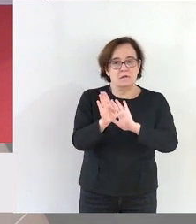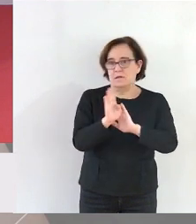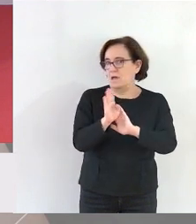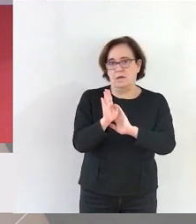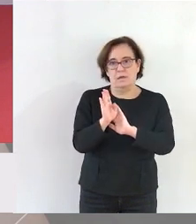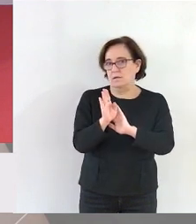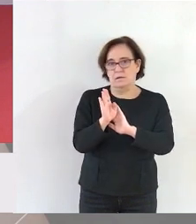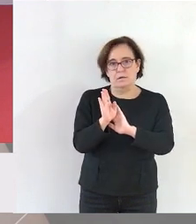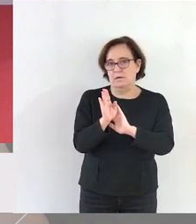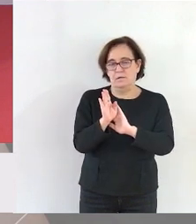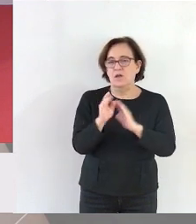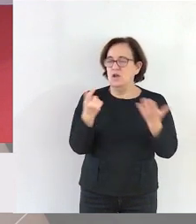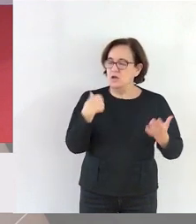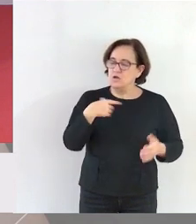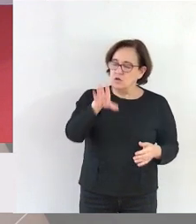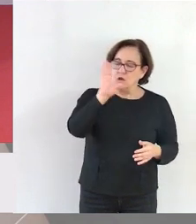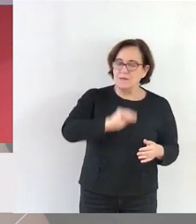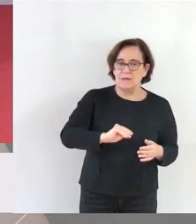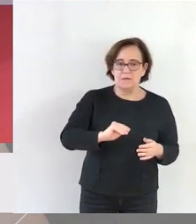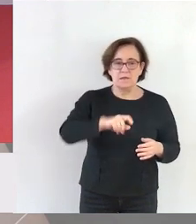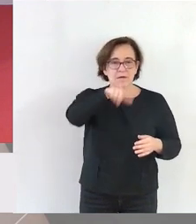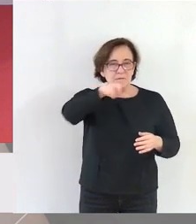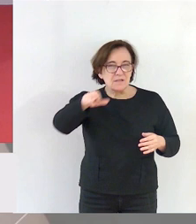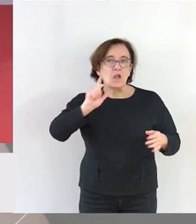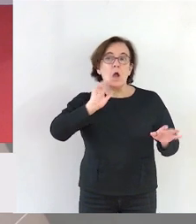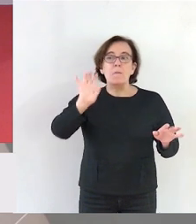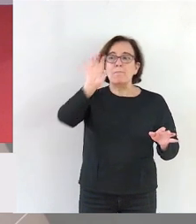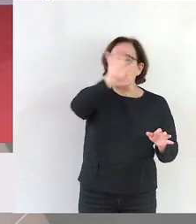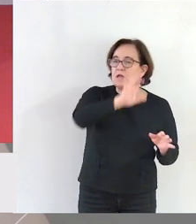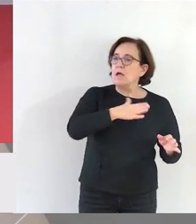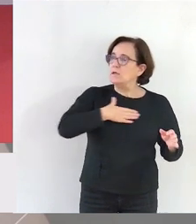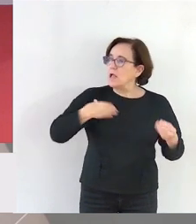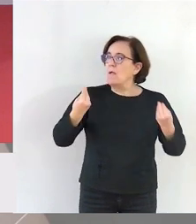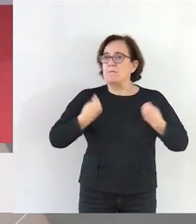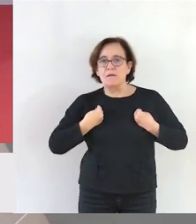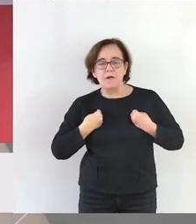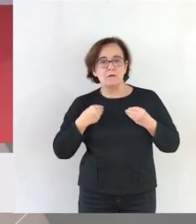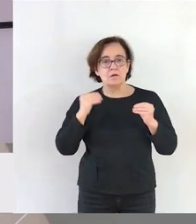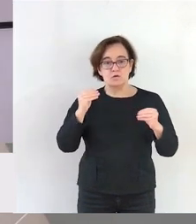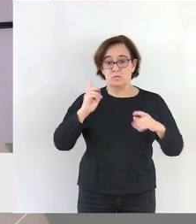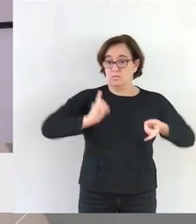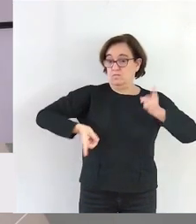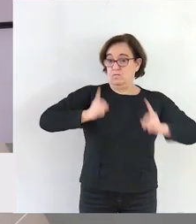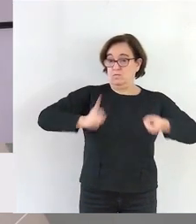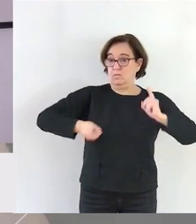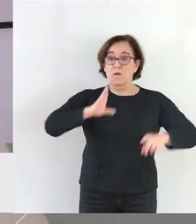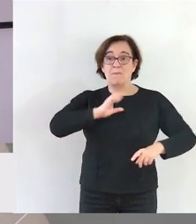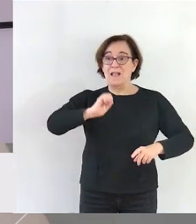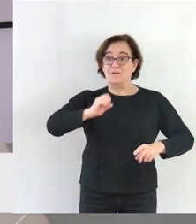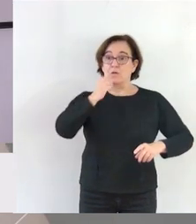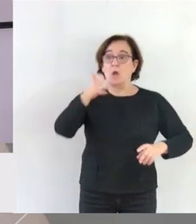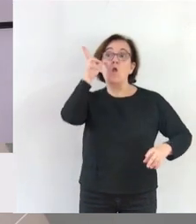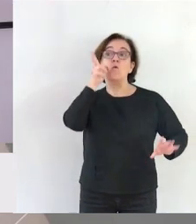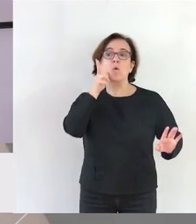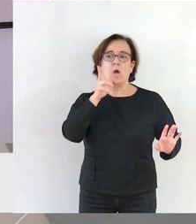porque eh claro yo entiendo muy bien que los ciudadanos de esos países quieran vivir y sobre todo sus autócratas vivan maravillosamente bien pero no